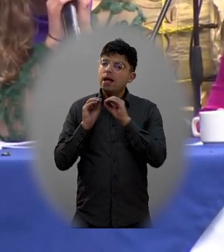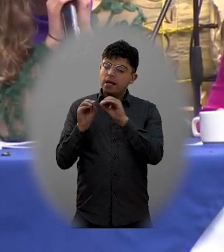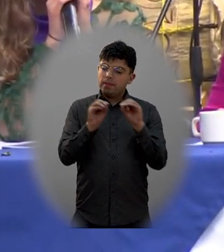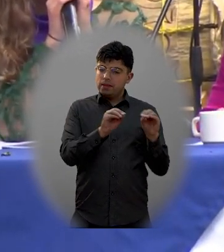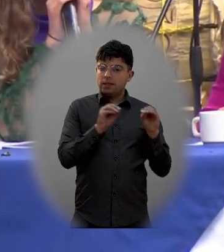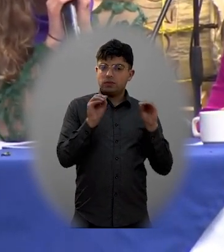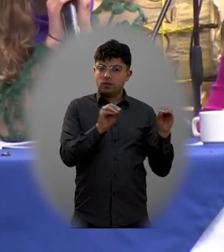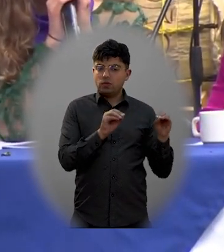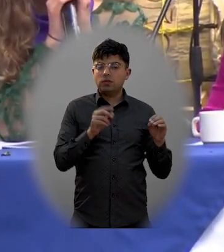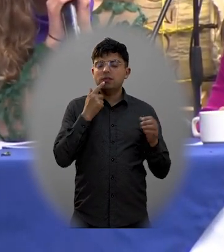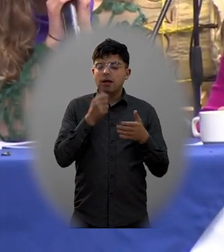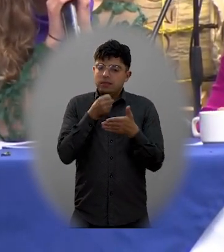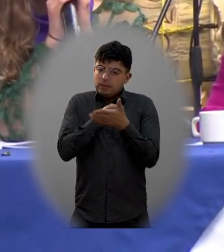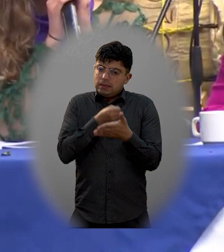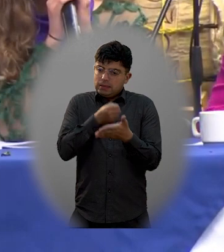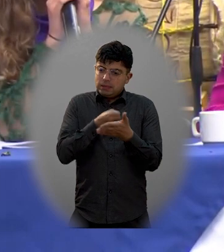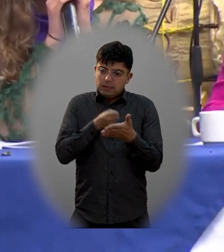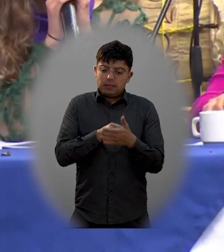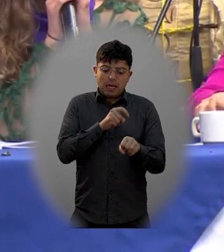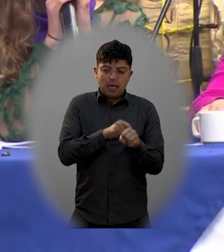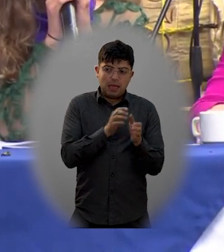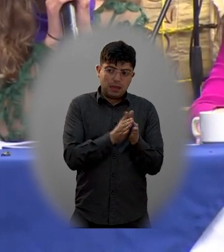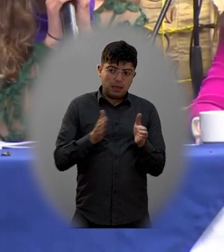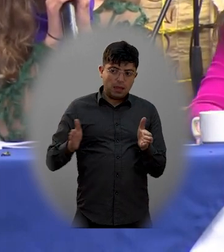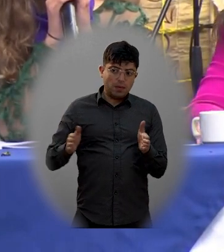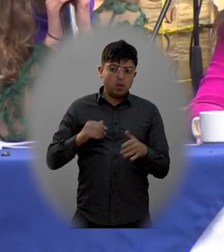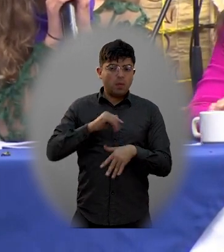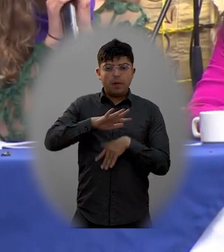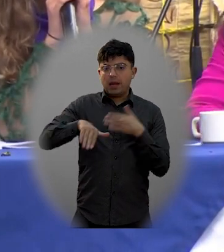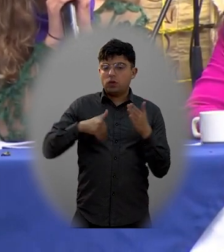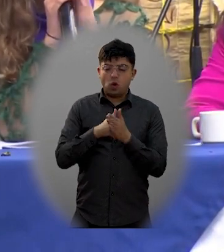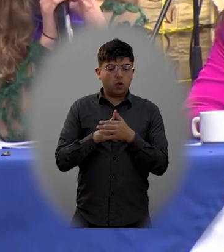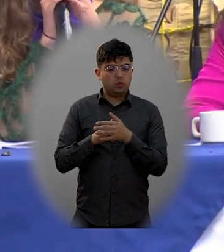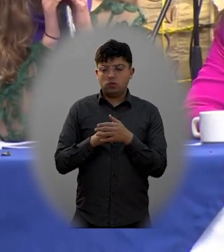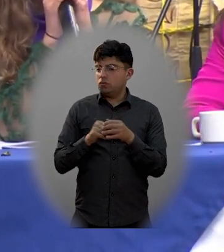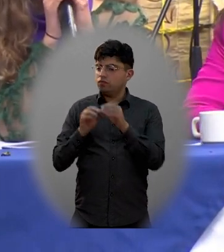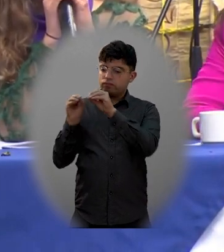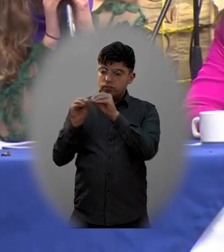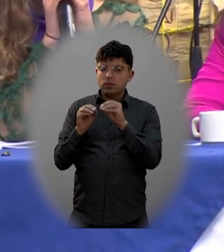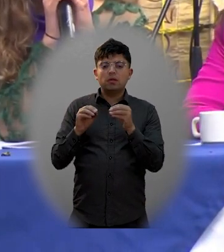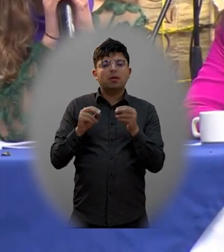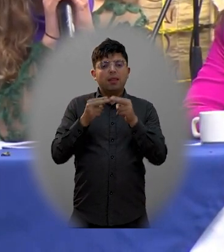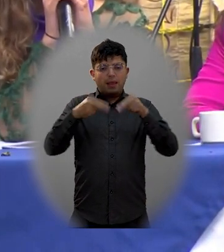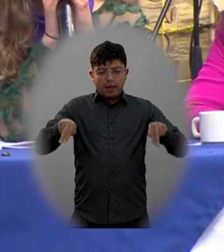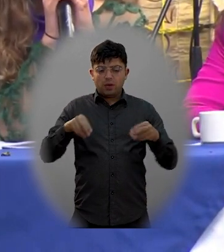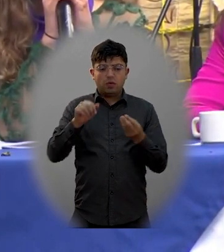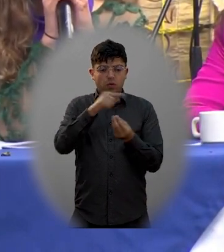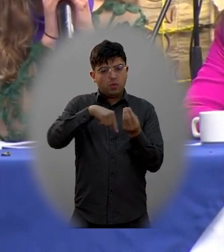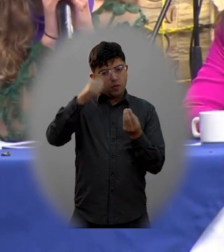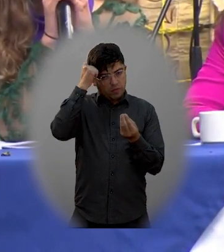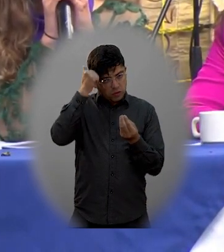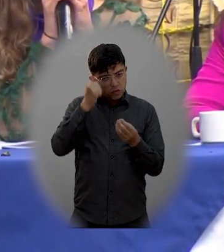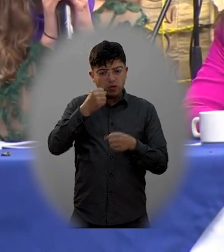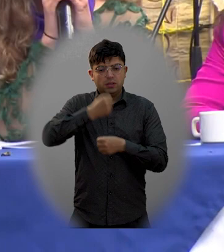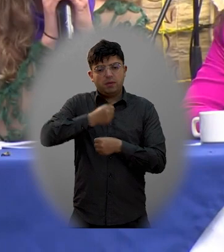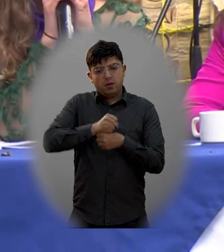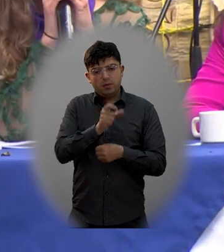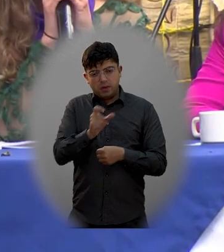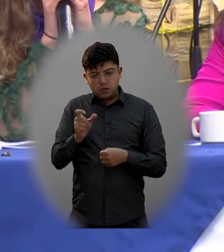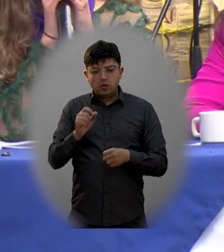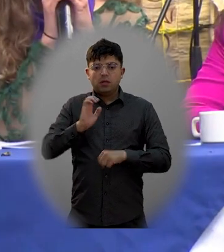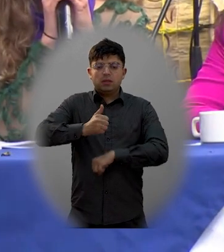capacitaciones constantes y periódicas para absolutamente todos, de género, para profes, para trabajadores,